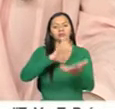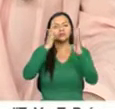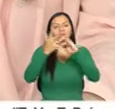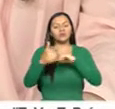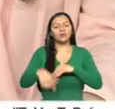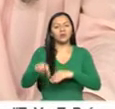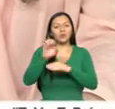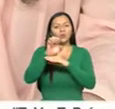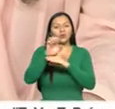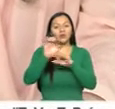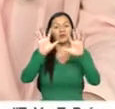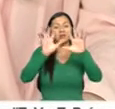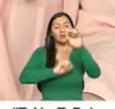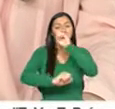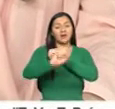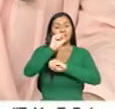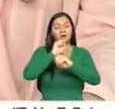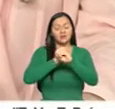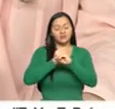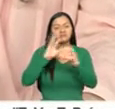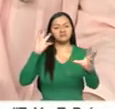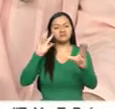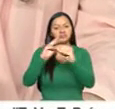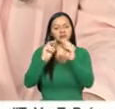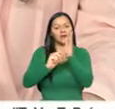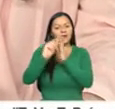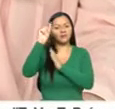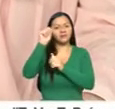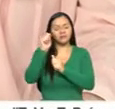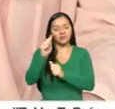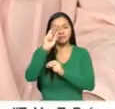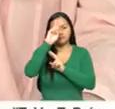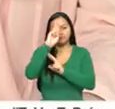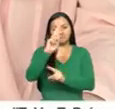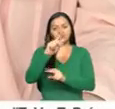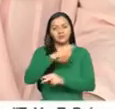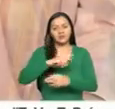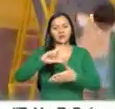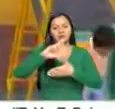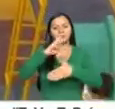Ecuador desde hace 10 años y lo calificó como inspirador para la región.